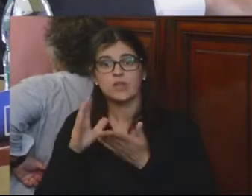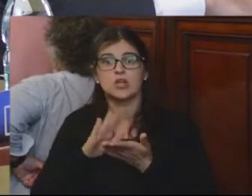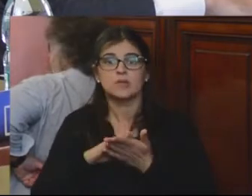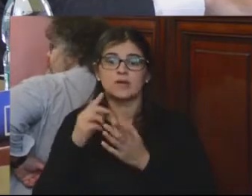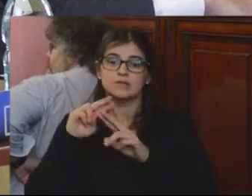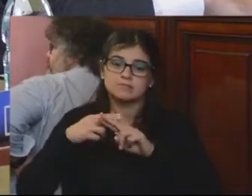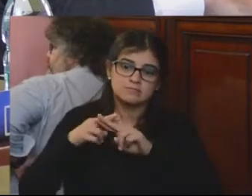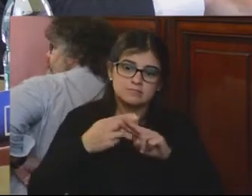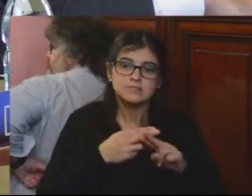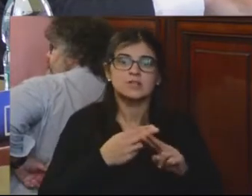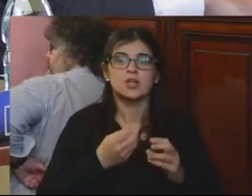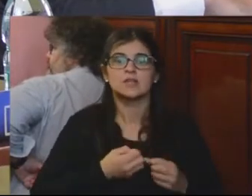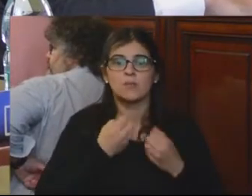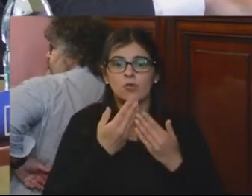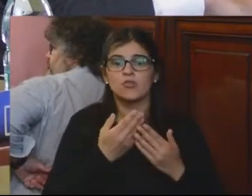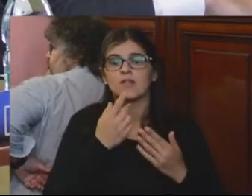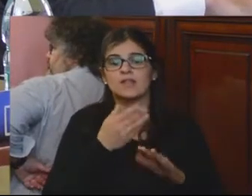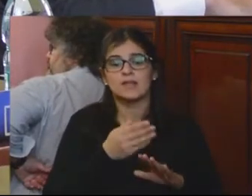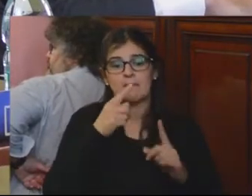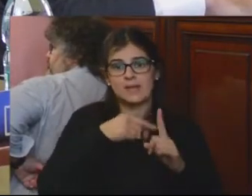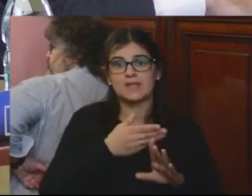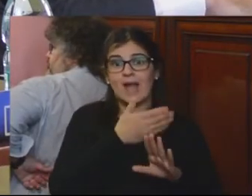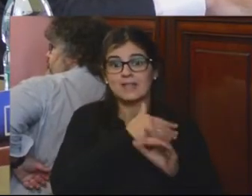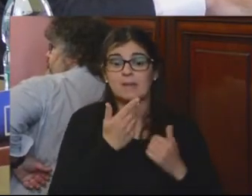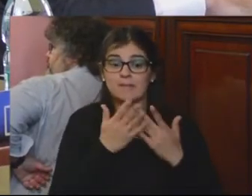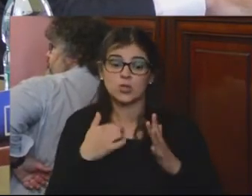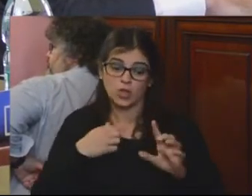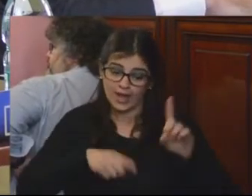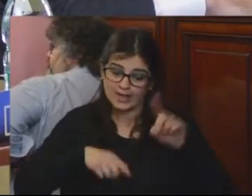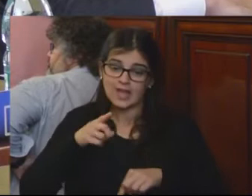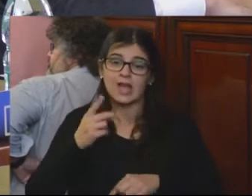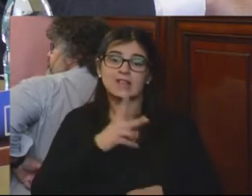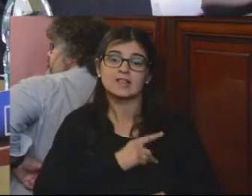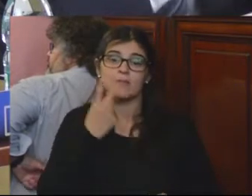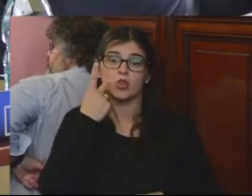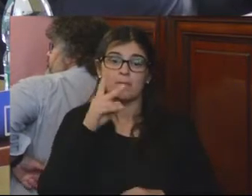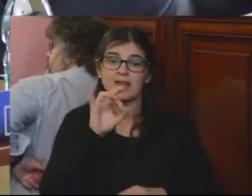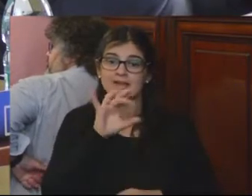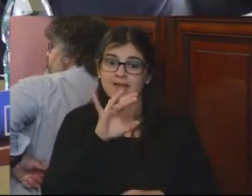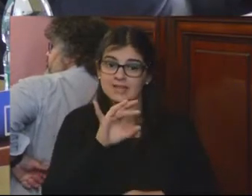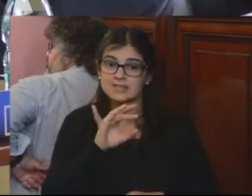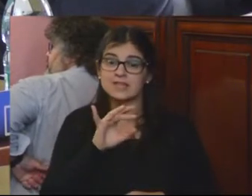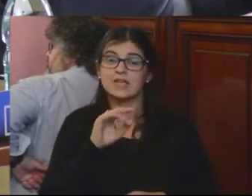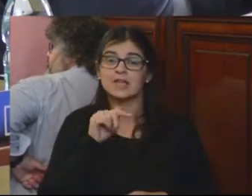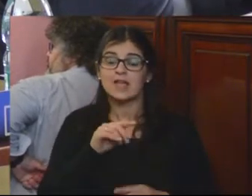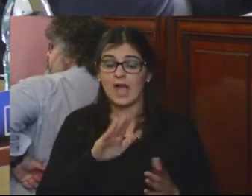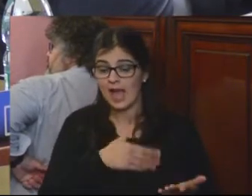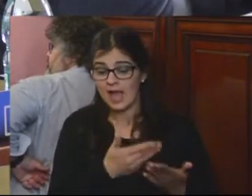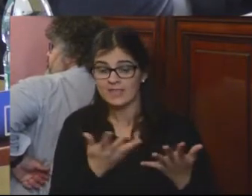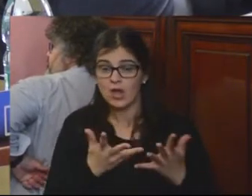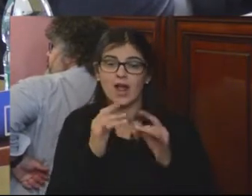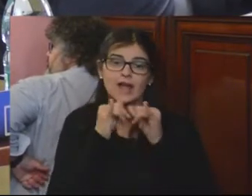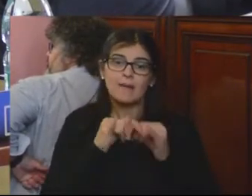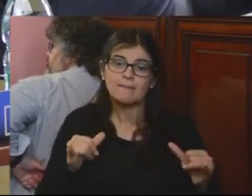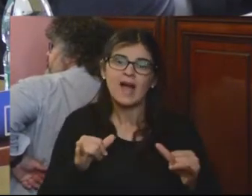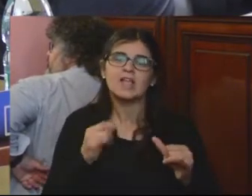puestas de manifiesto desde meses antes de iniciar nuestra gestión en diciembre de 2015 y fueron parte hasta hoy de una campaña de